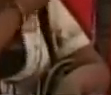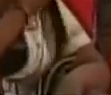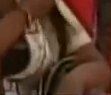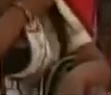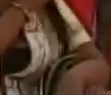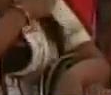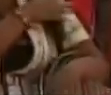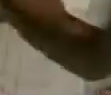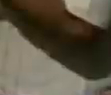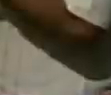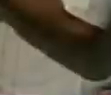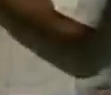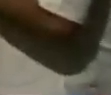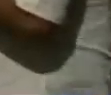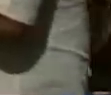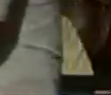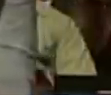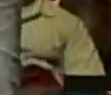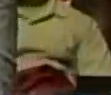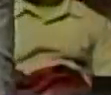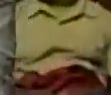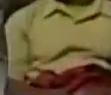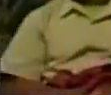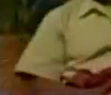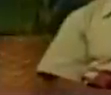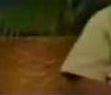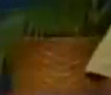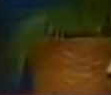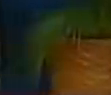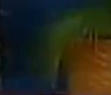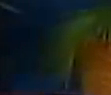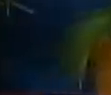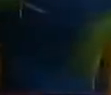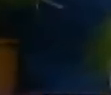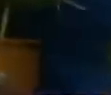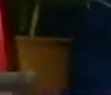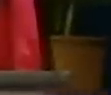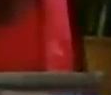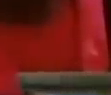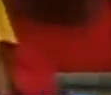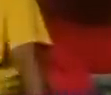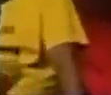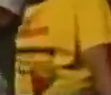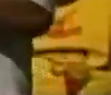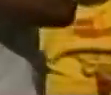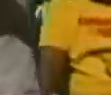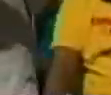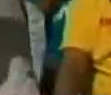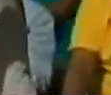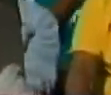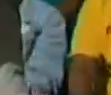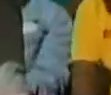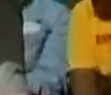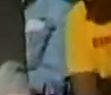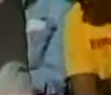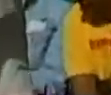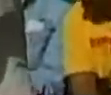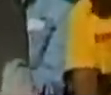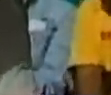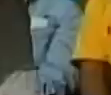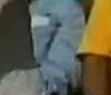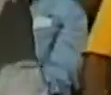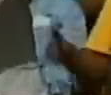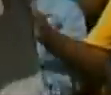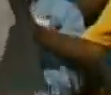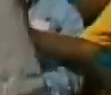revolucionario. Escuela que no siembre es una escuela que está de espalda a la defensa de la revolución. Y es allí, en